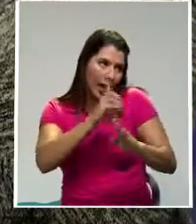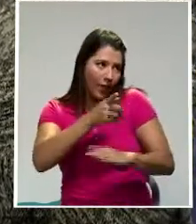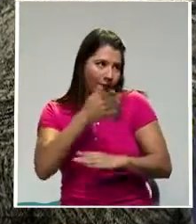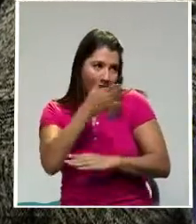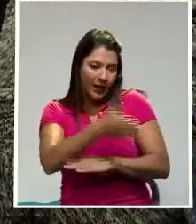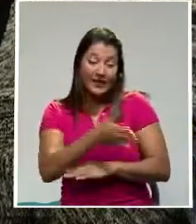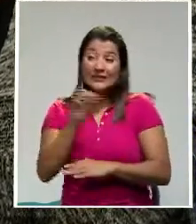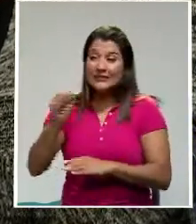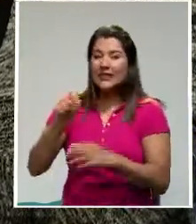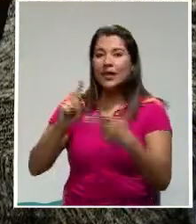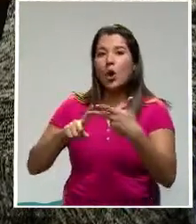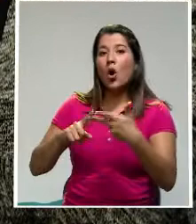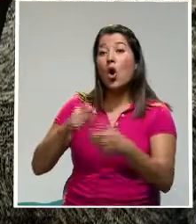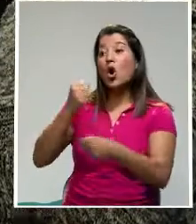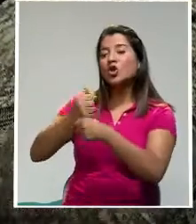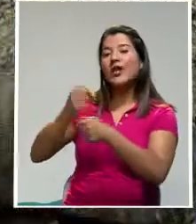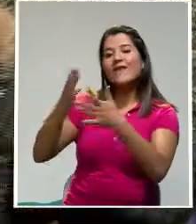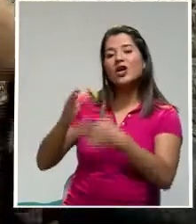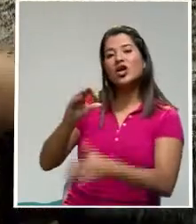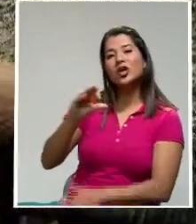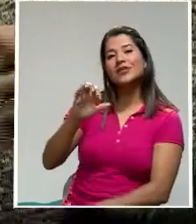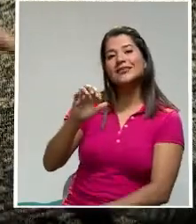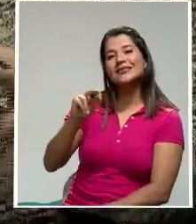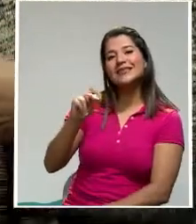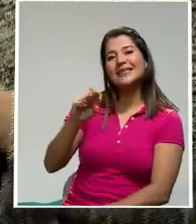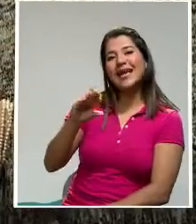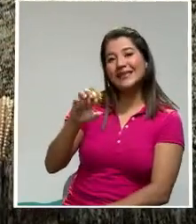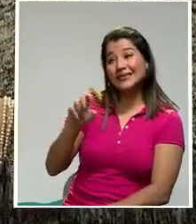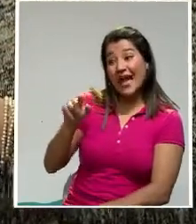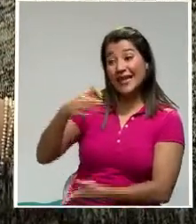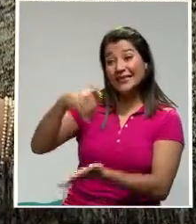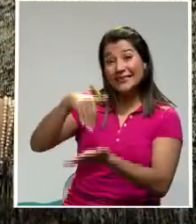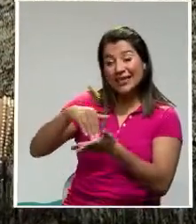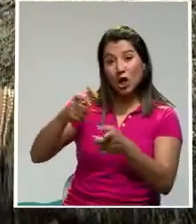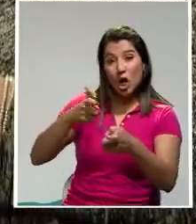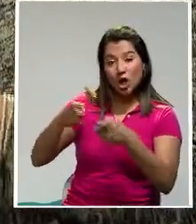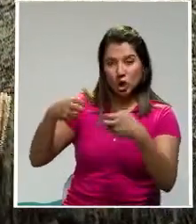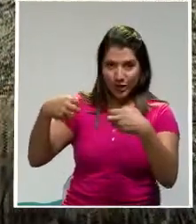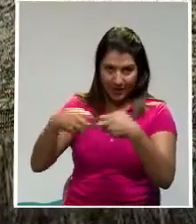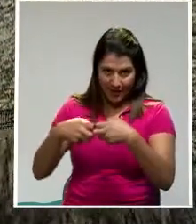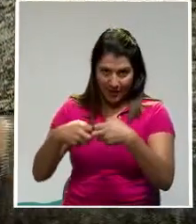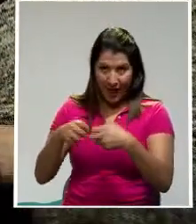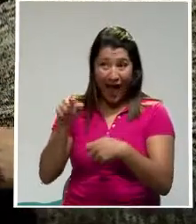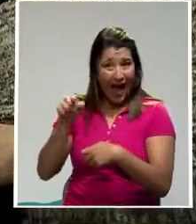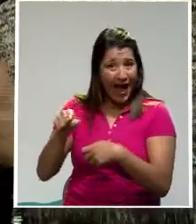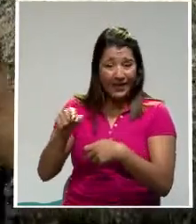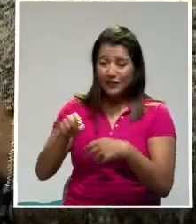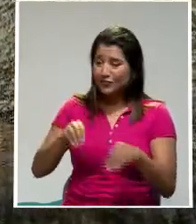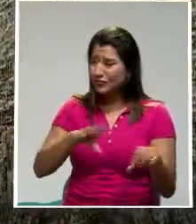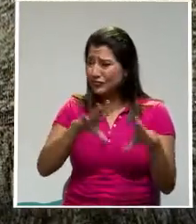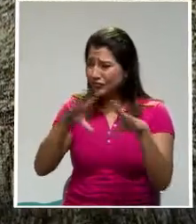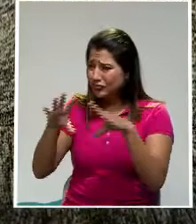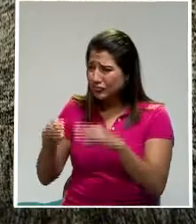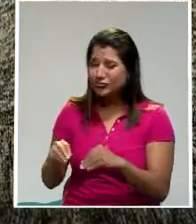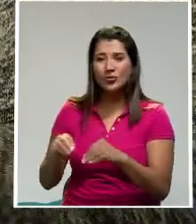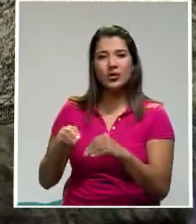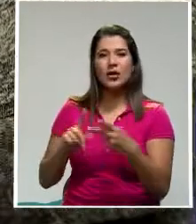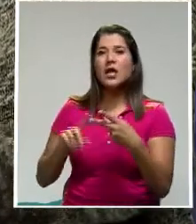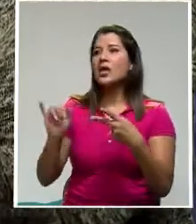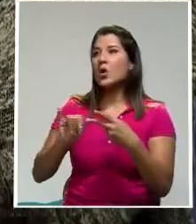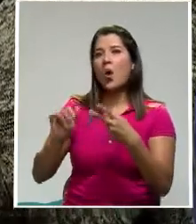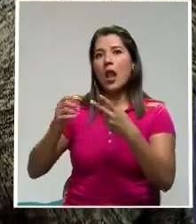También del personal del CENSE, que es donde está el Centro de Control de Energía. Ahí es 24/7, igual que en las plantas.